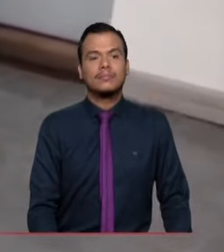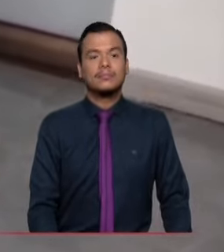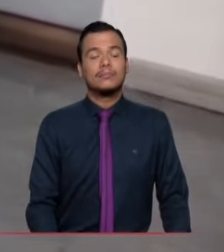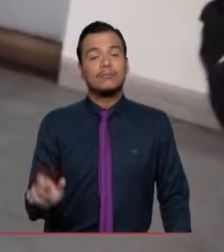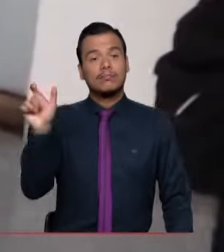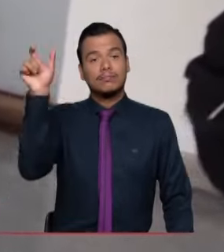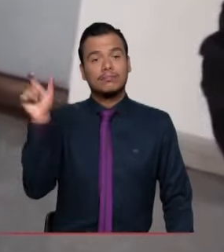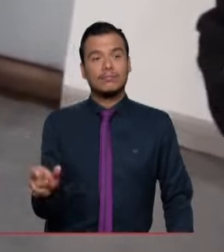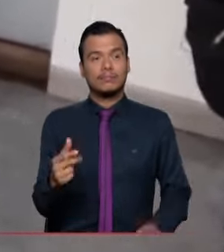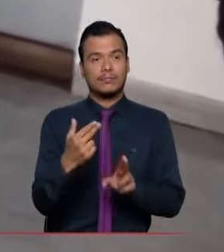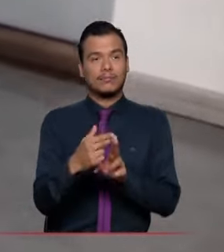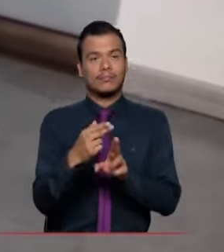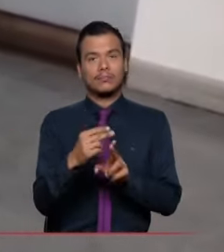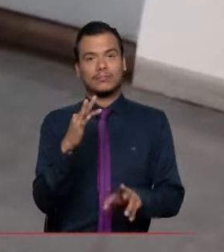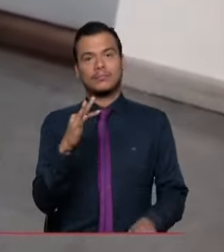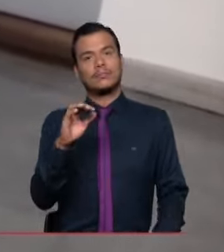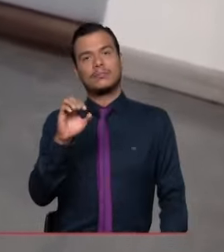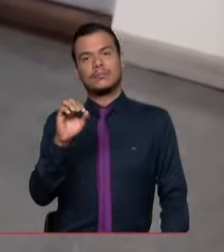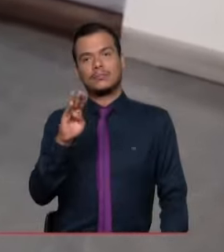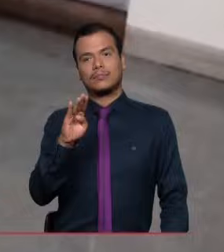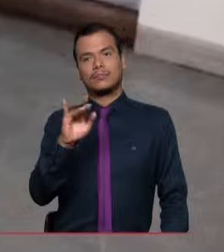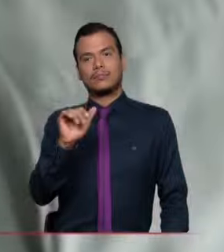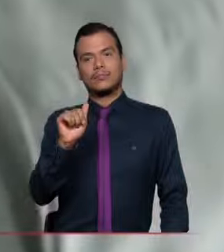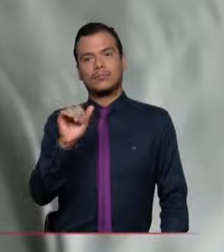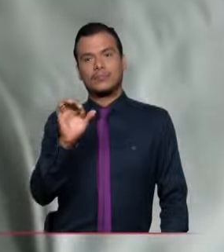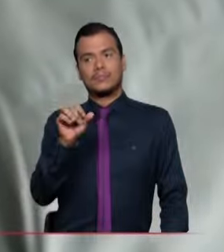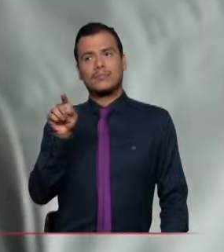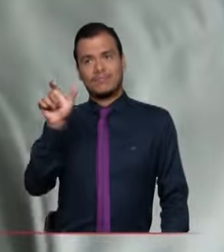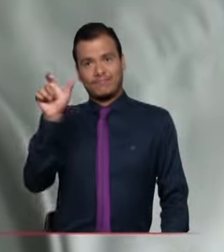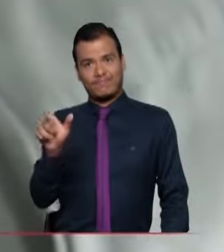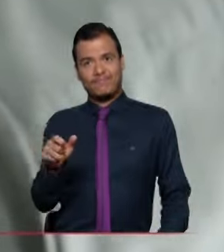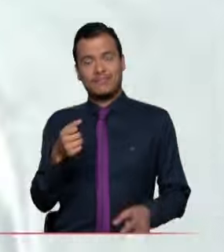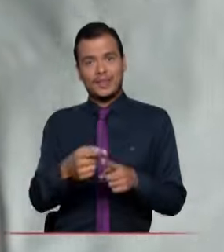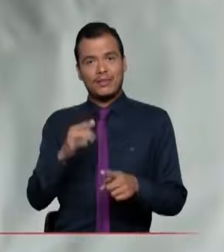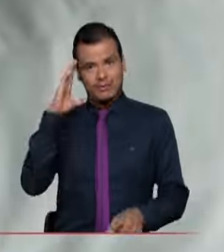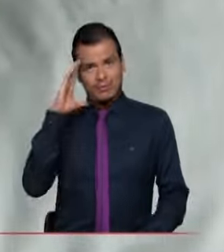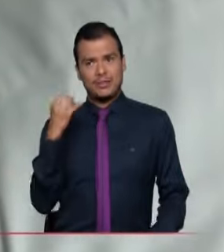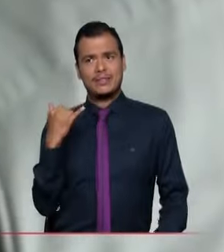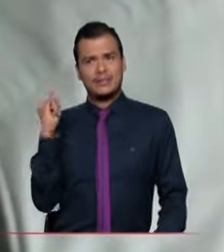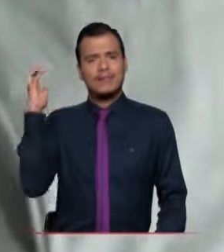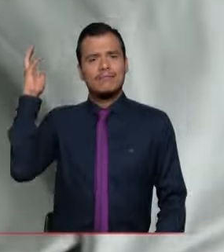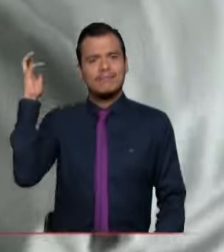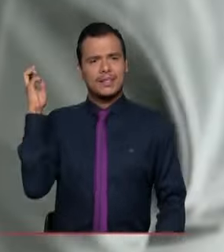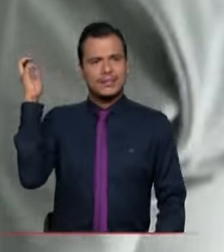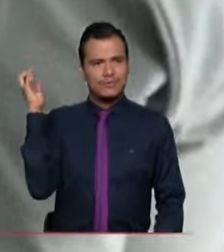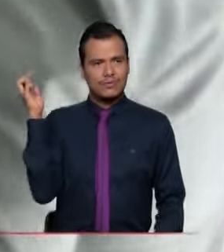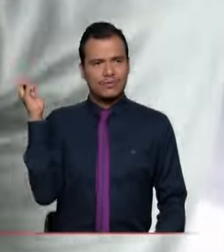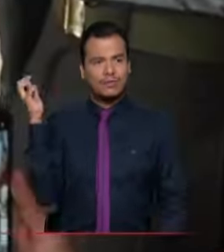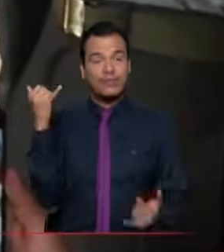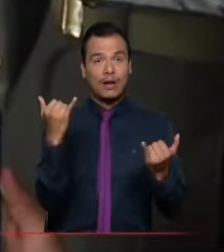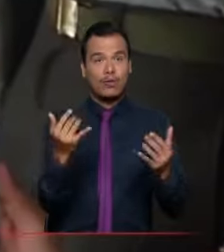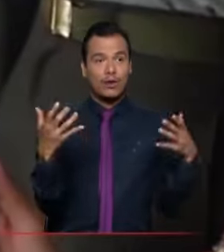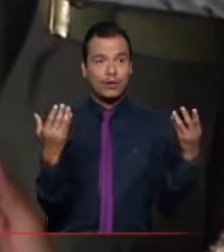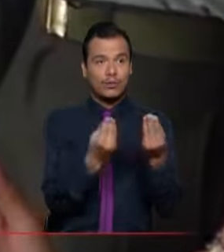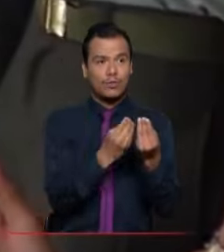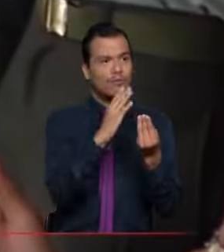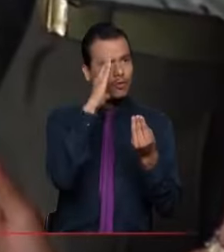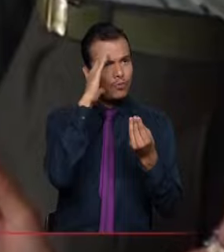Tobías Suárez, un ex policía jubilado que cumplió 100 años de vida, fue homenajeado para reconocer su servicio a la institución.